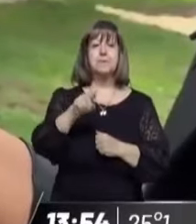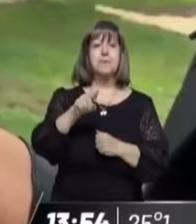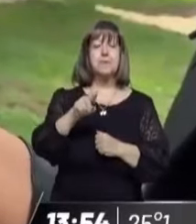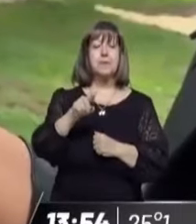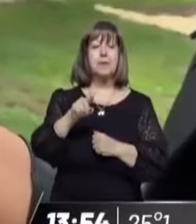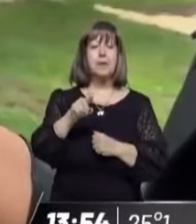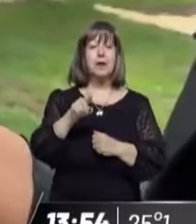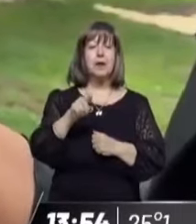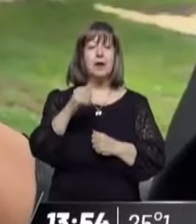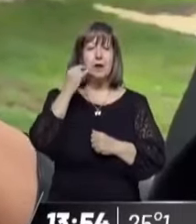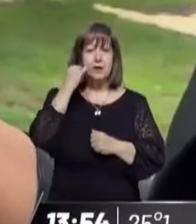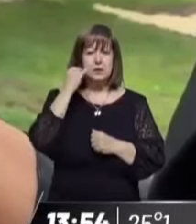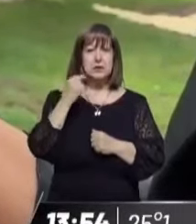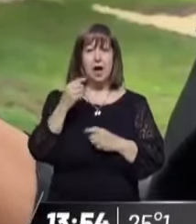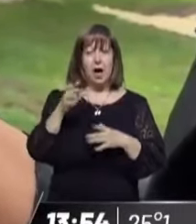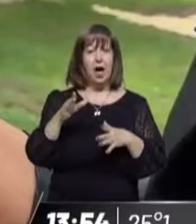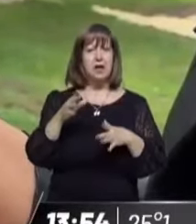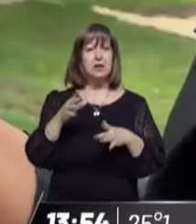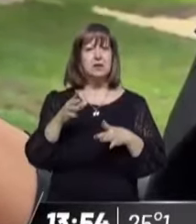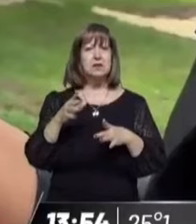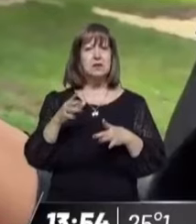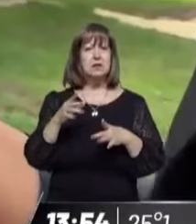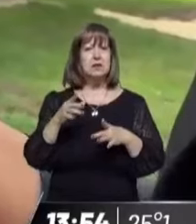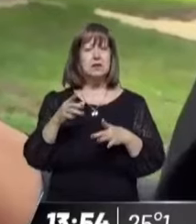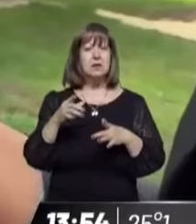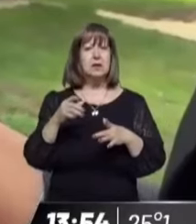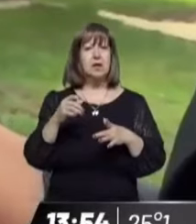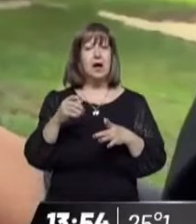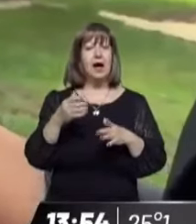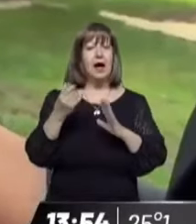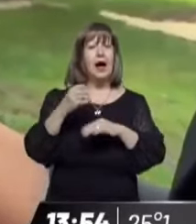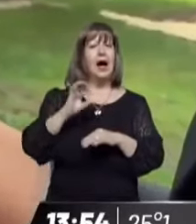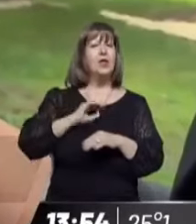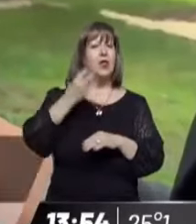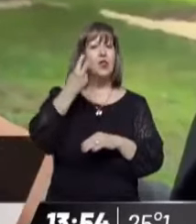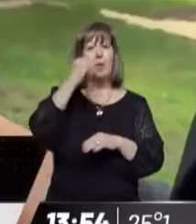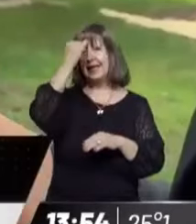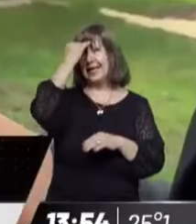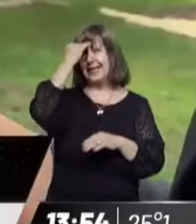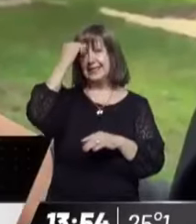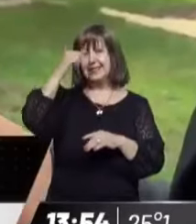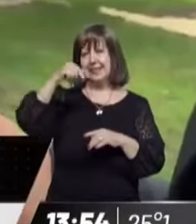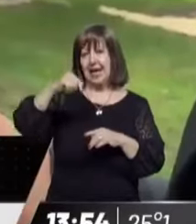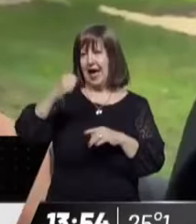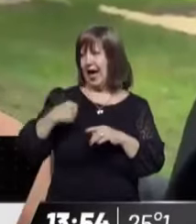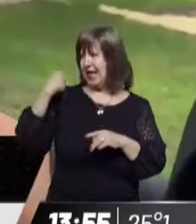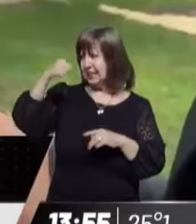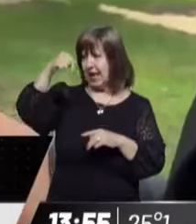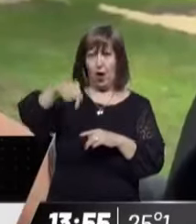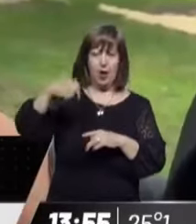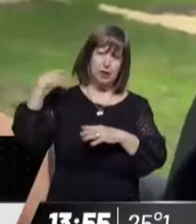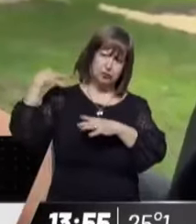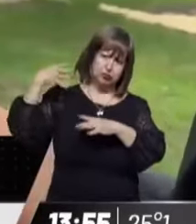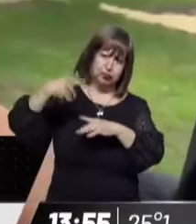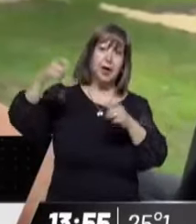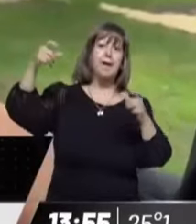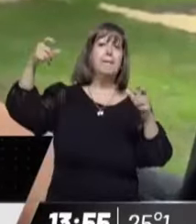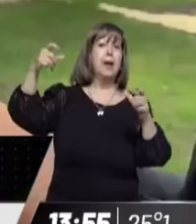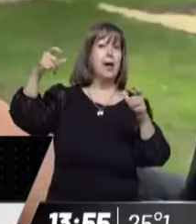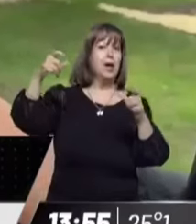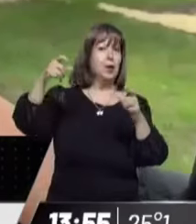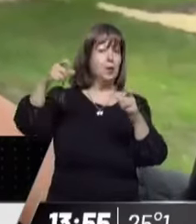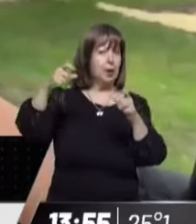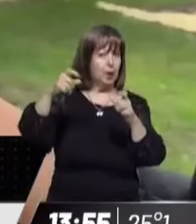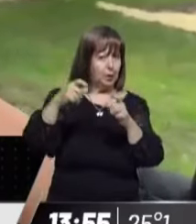embarazo adolescente viene ocurriendo en forma bastante importante. Desde el año 2015 hasta ahora prácticamente se ha reducido a la